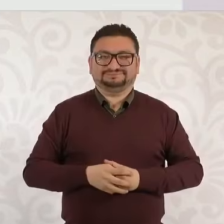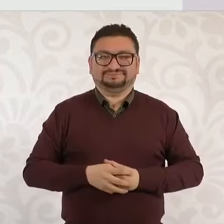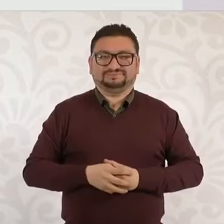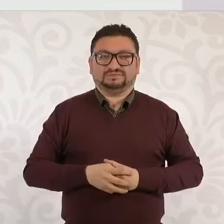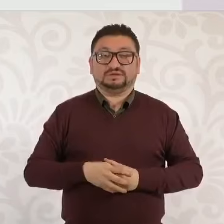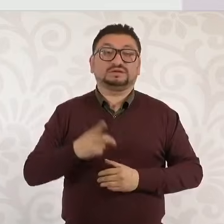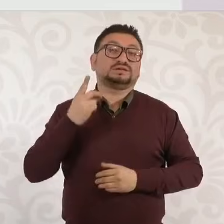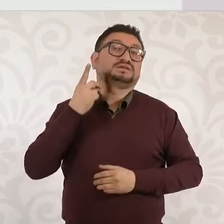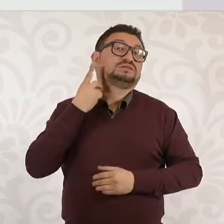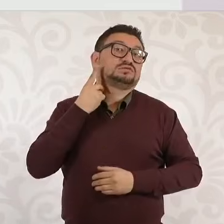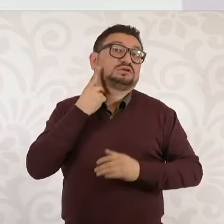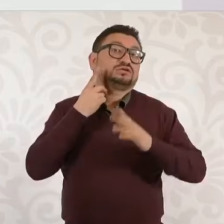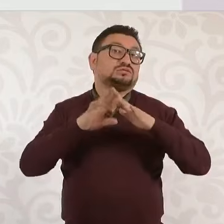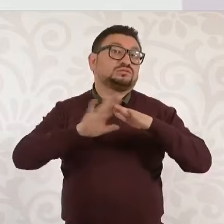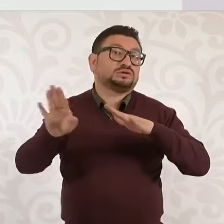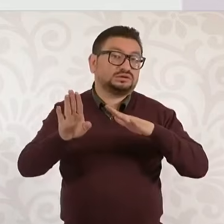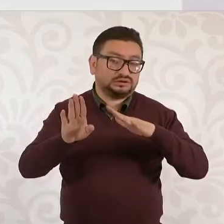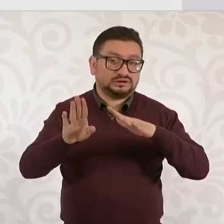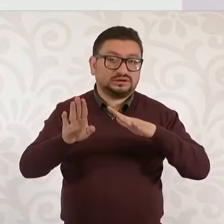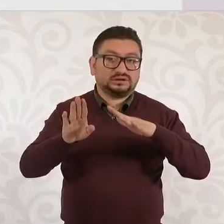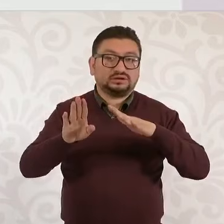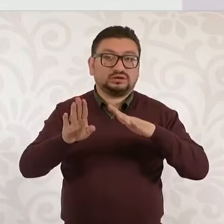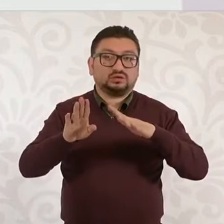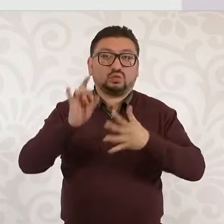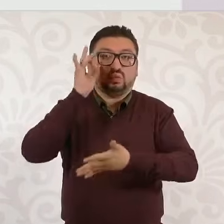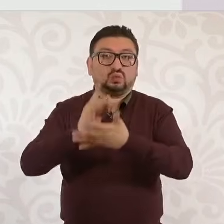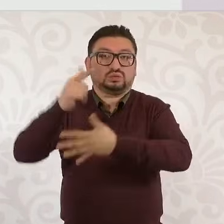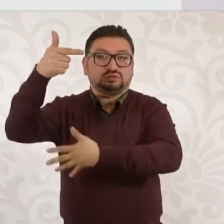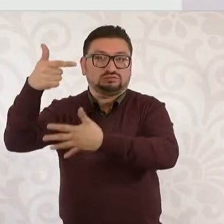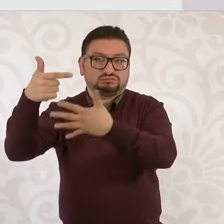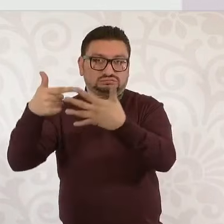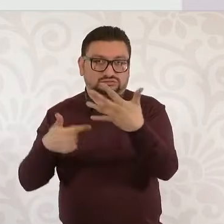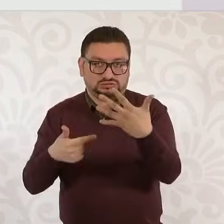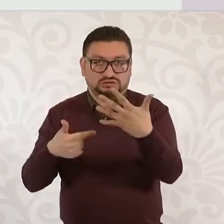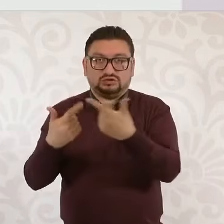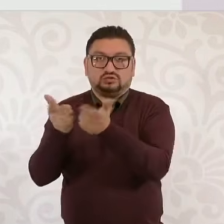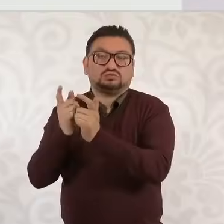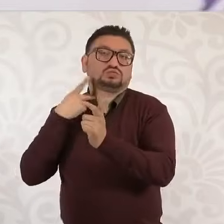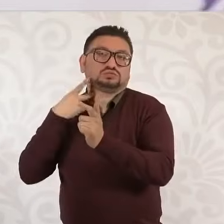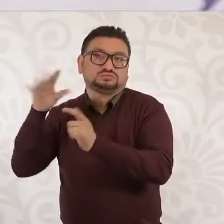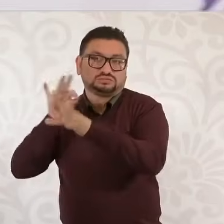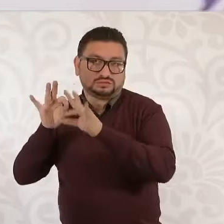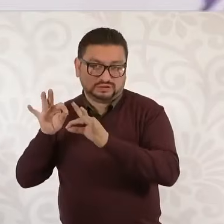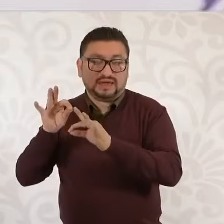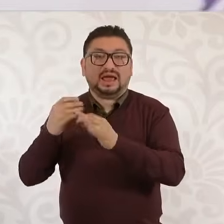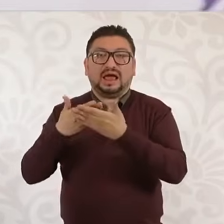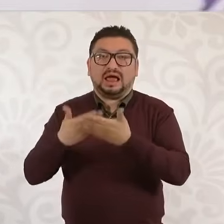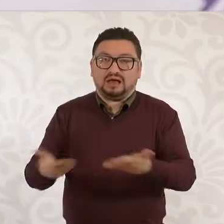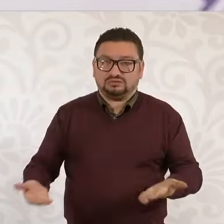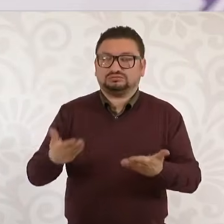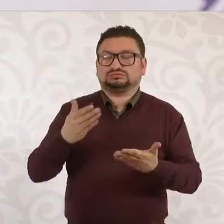los diputados migrantes antes solamente eran de lista, de acuerdo al que decidía el partido. Ahora, de acuerdo a